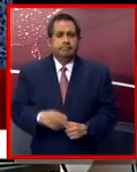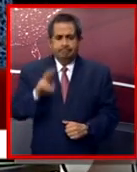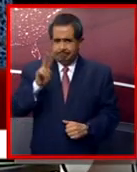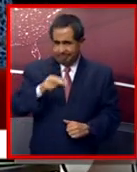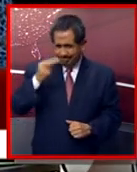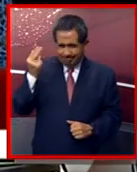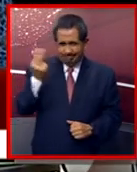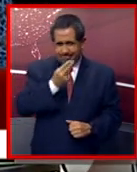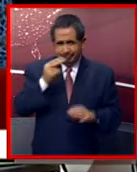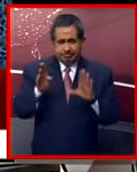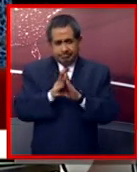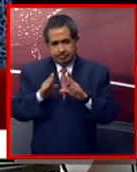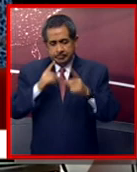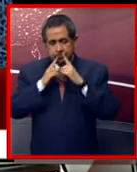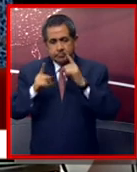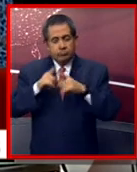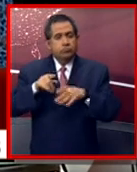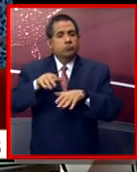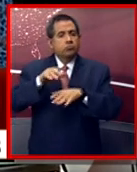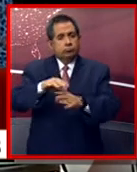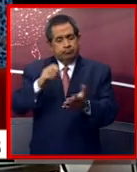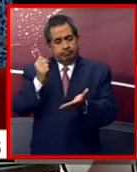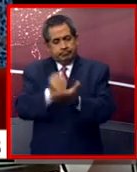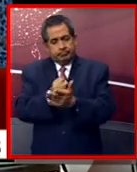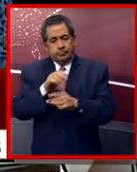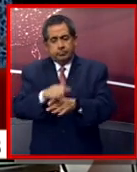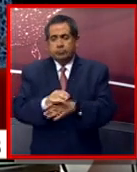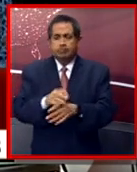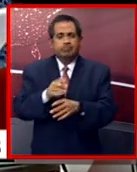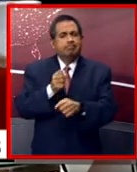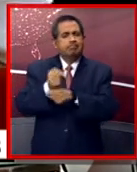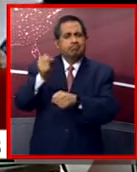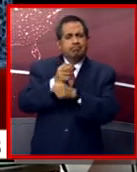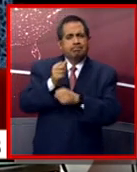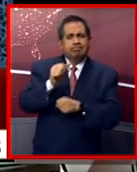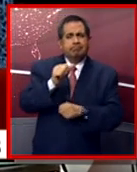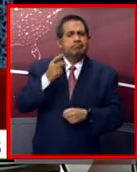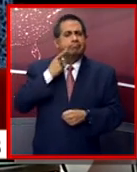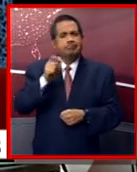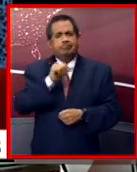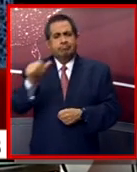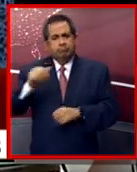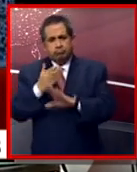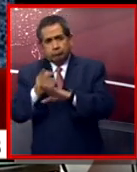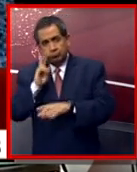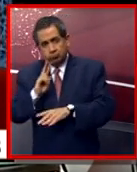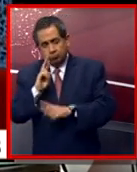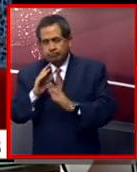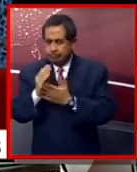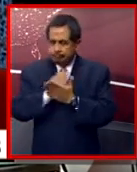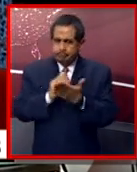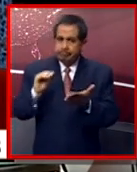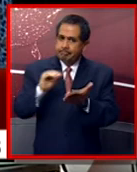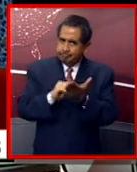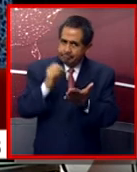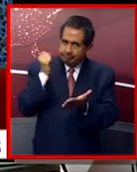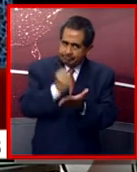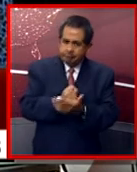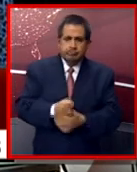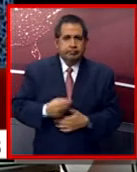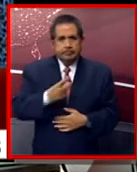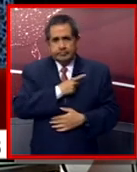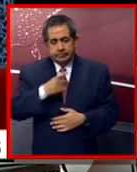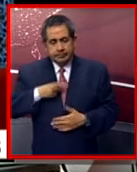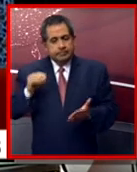la aprobación de la minuta referente a la violencia política en contra de las mujeres. Urge garantizar